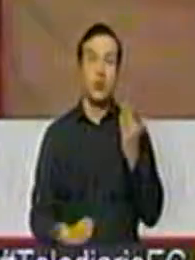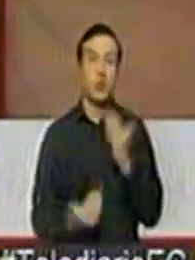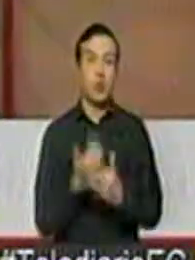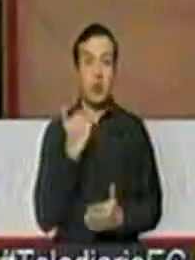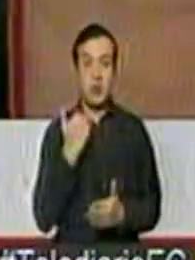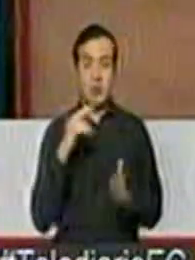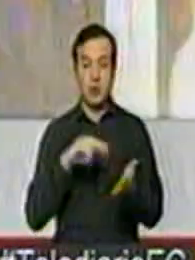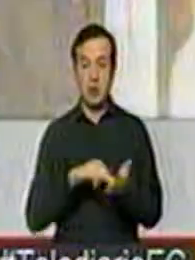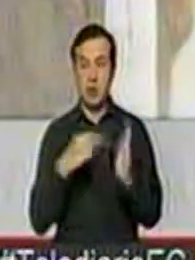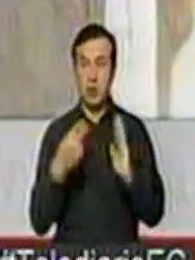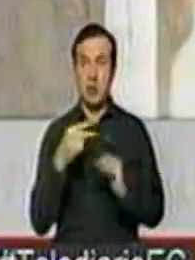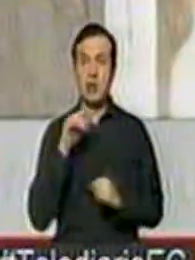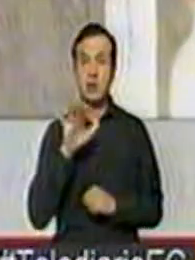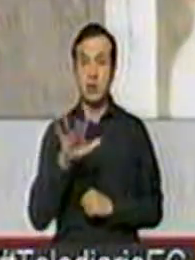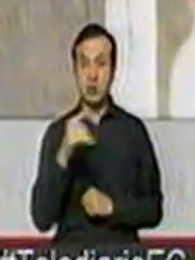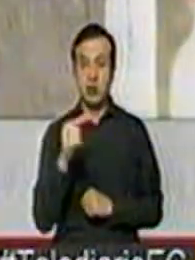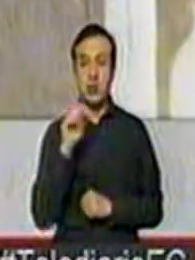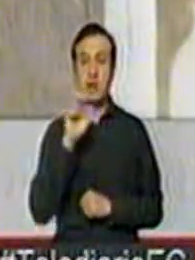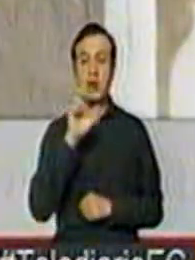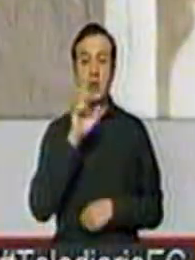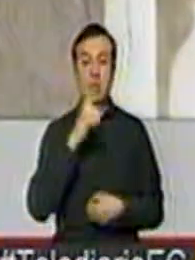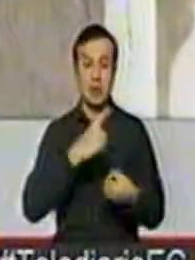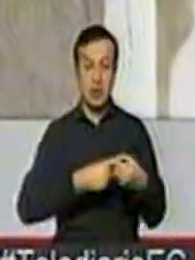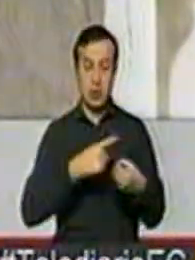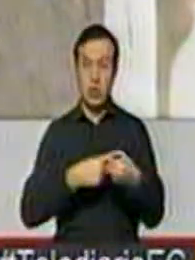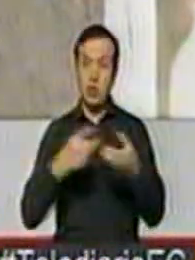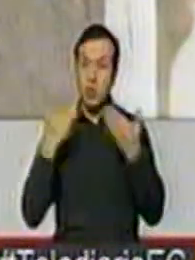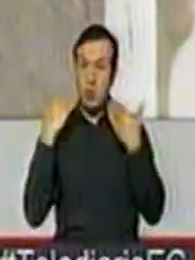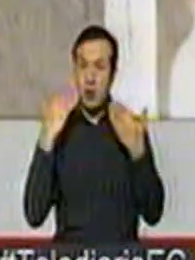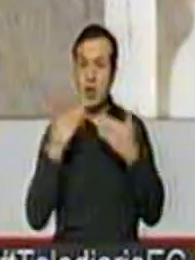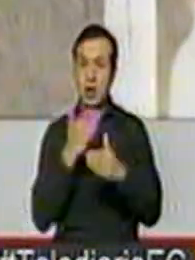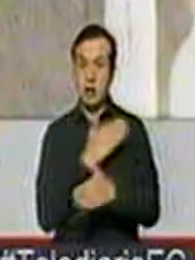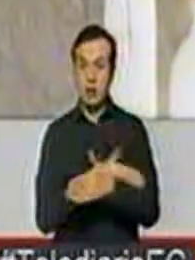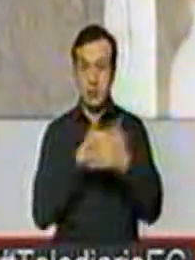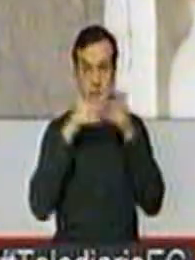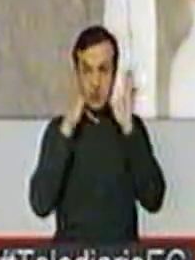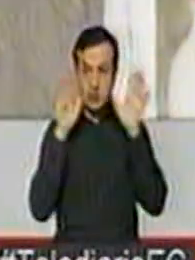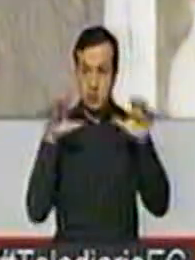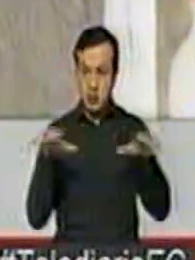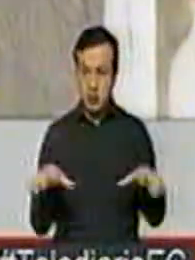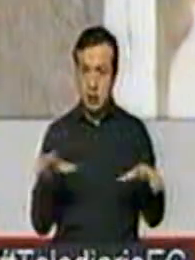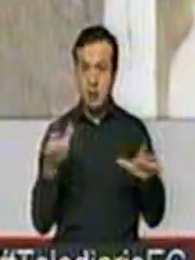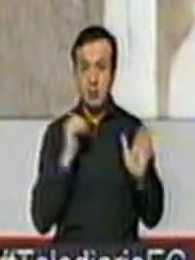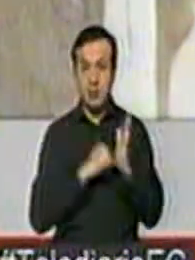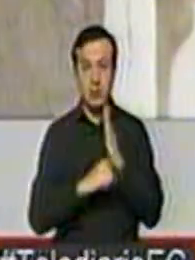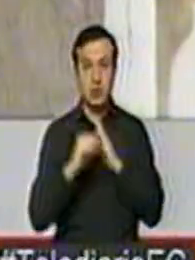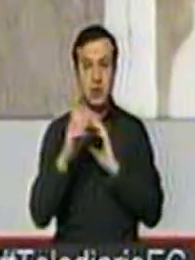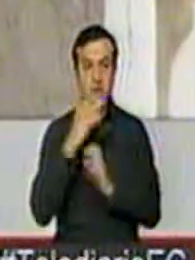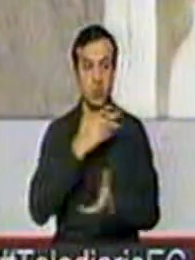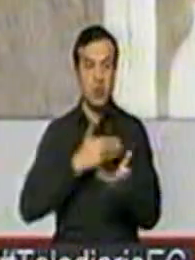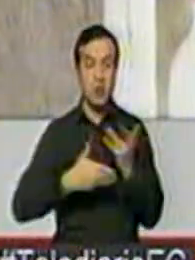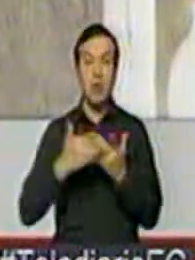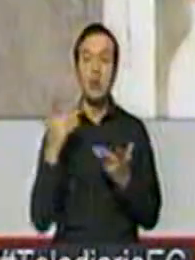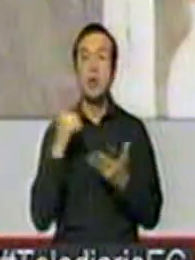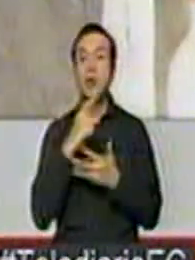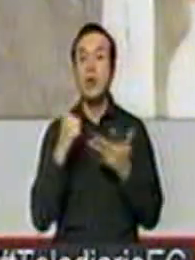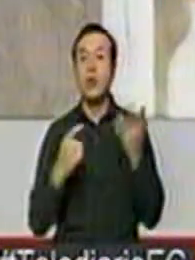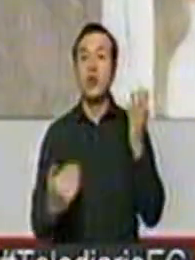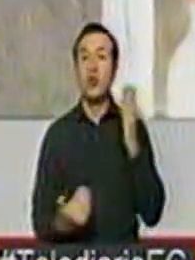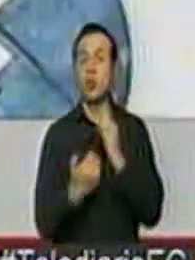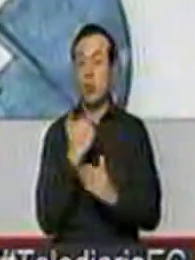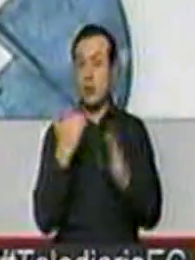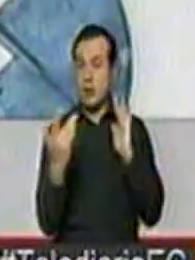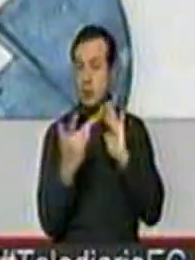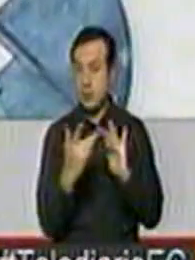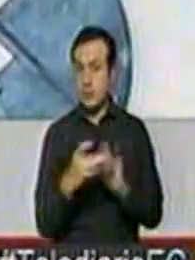denominada 5G. En Quito y en Guayaquil, antes de fin de año, para lo que el ministro platicaba, se van a necesitar nuevas